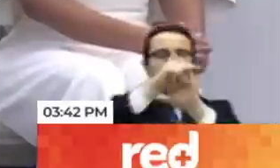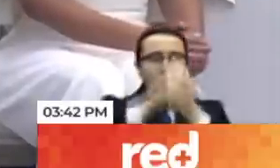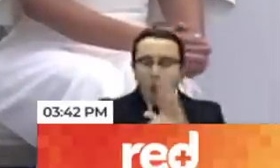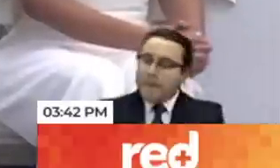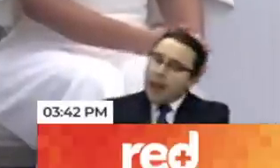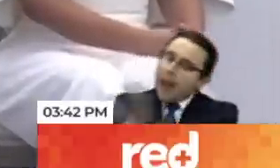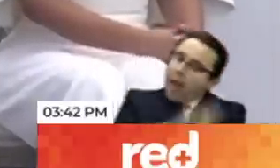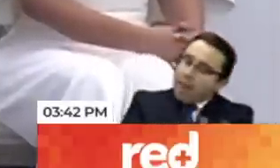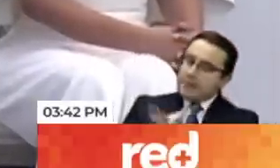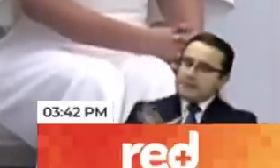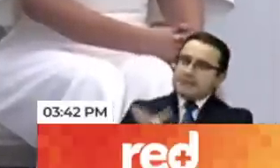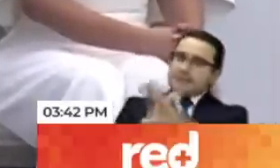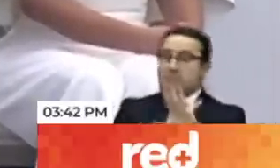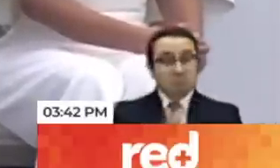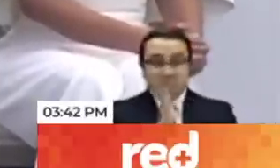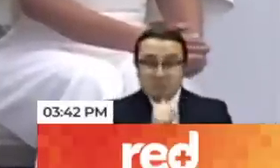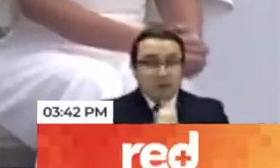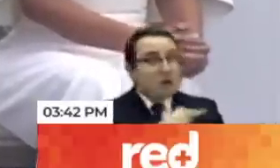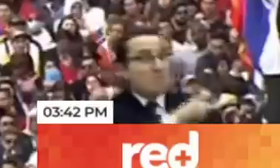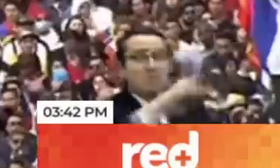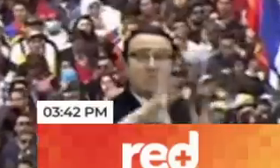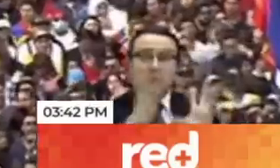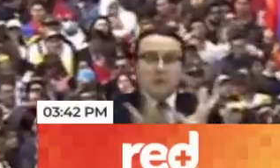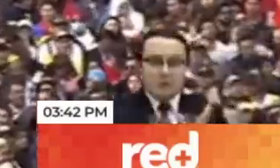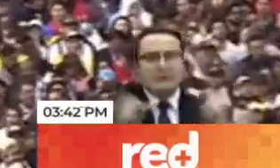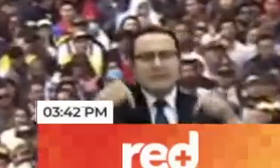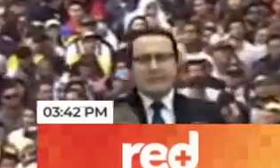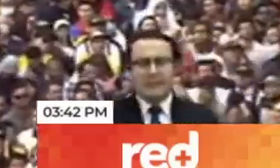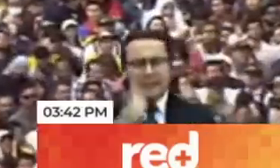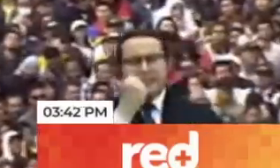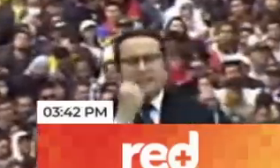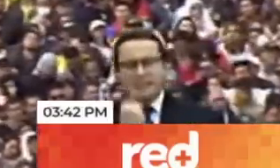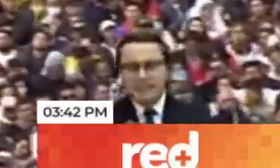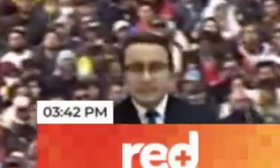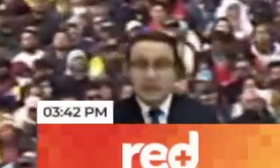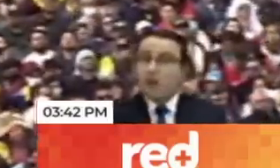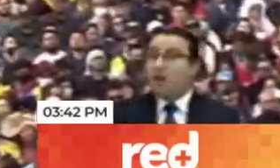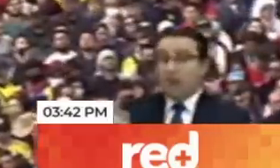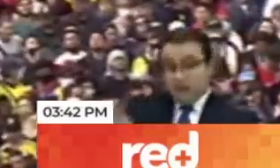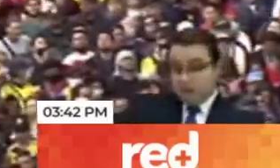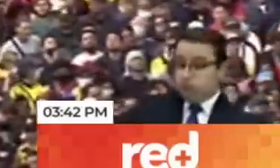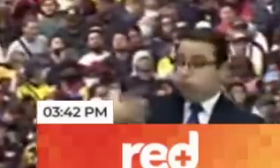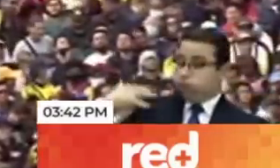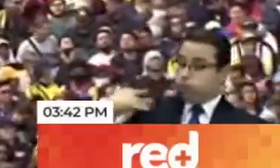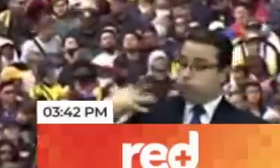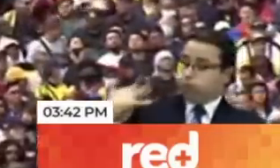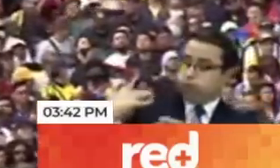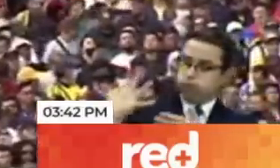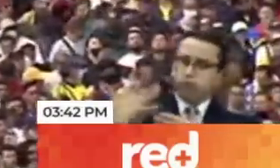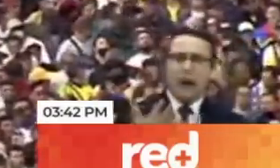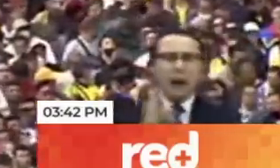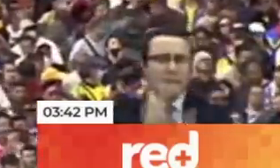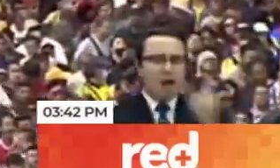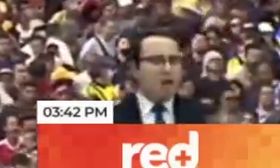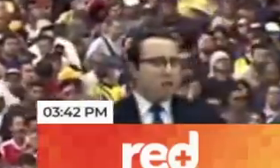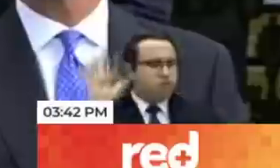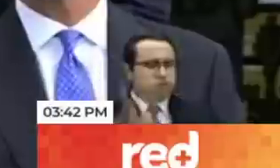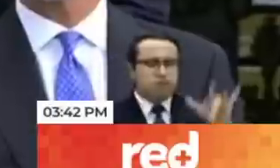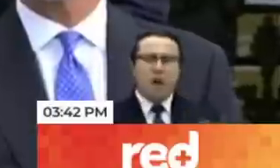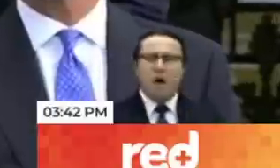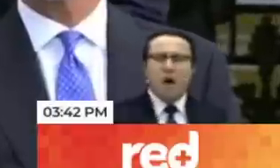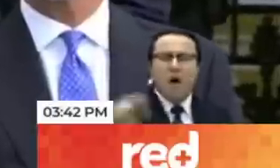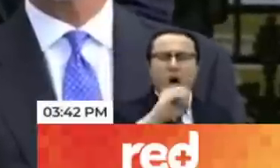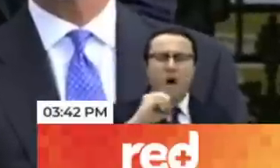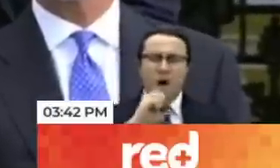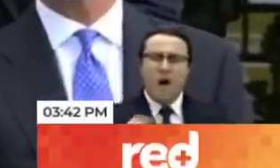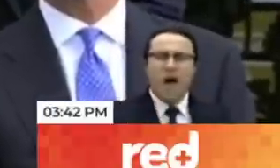preventiva. ¿De qué historia venimos? ¿De dónde venimos quienes aquí estamos? Los colombianos, las colombianas que